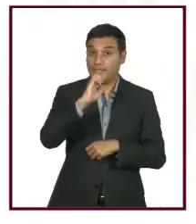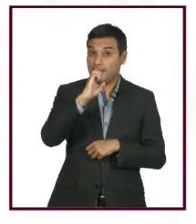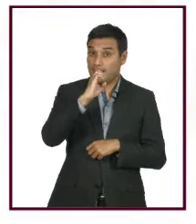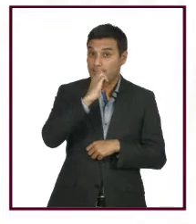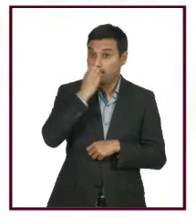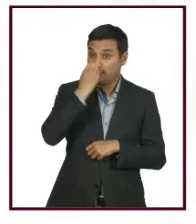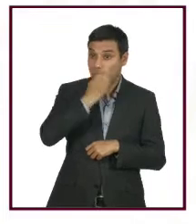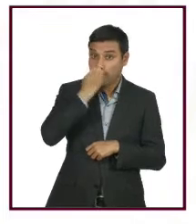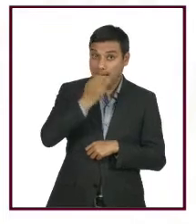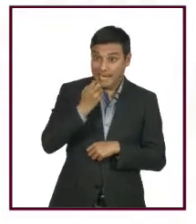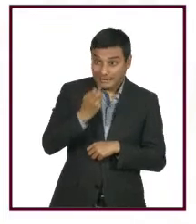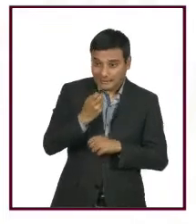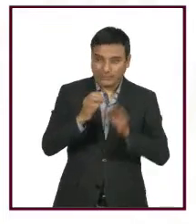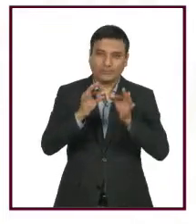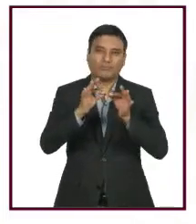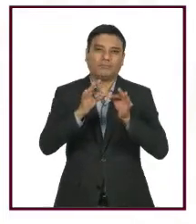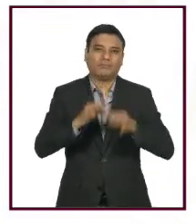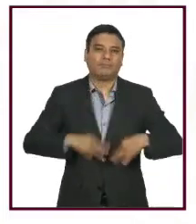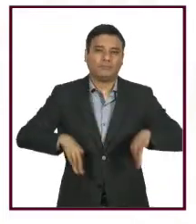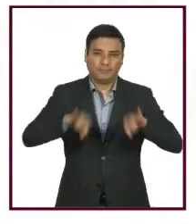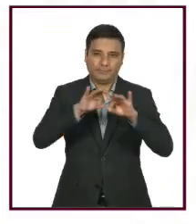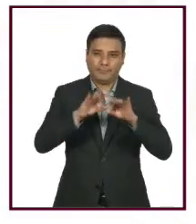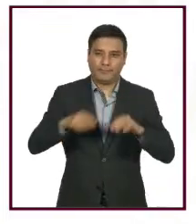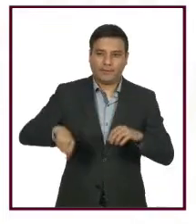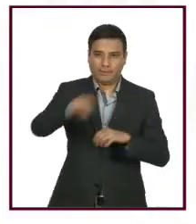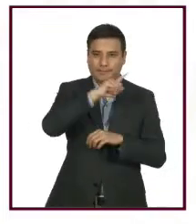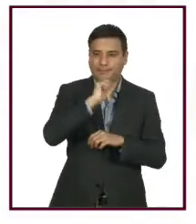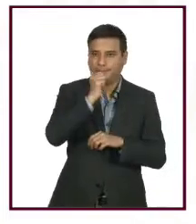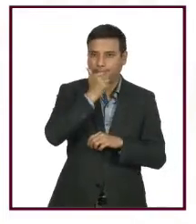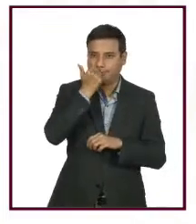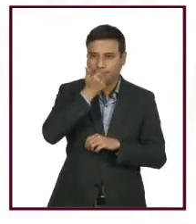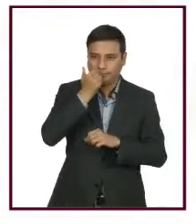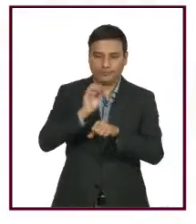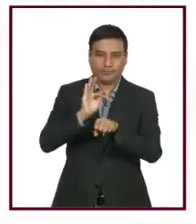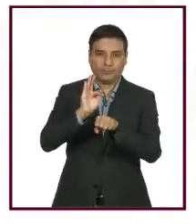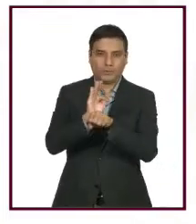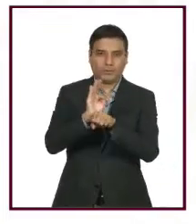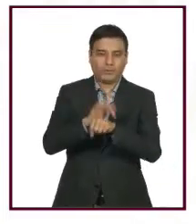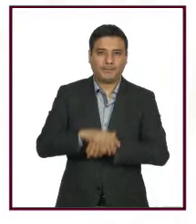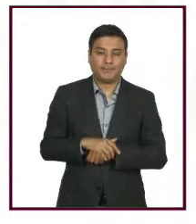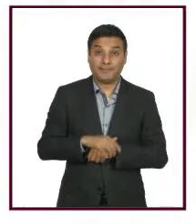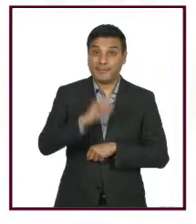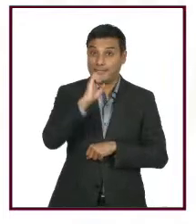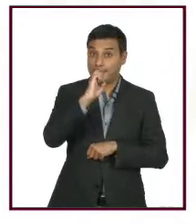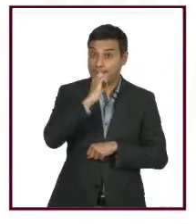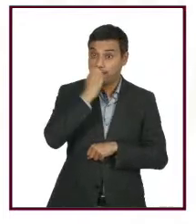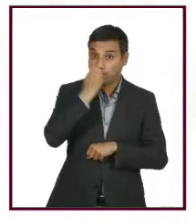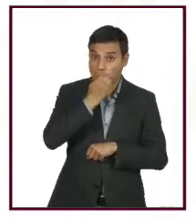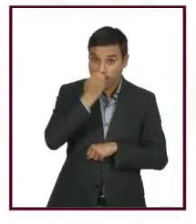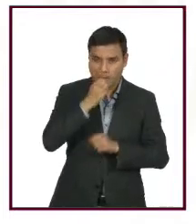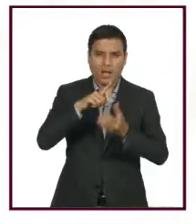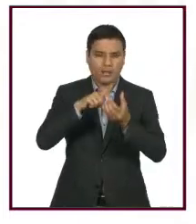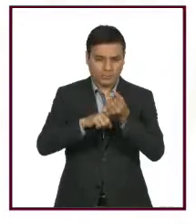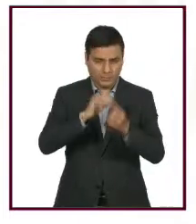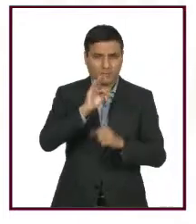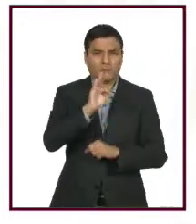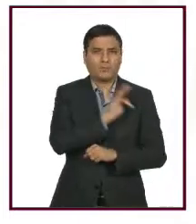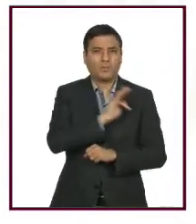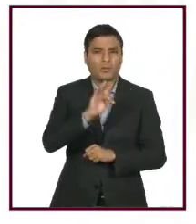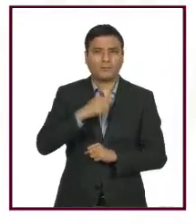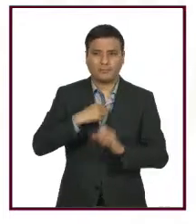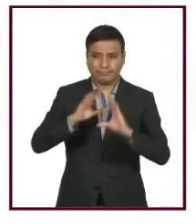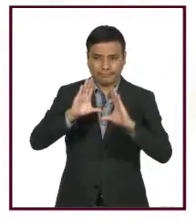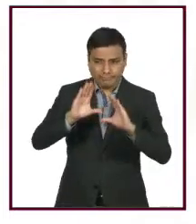importante como protector, ¿no? Como ya habíamos mencionado previamente, ya que la escuela pues, es la base de la prevención del consumo,